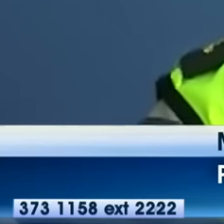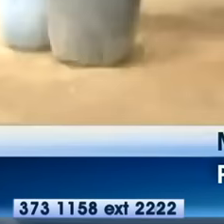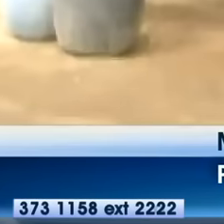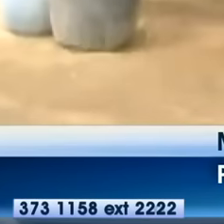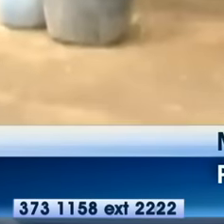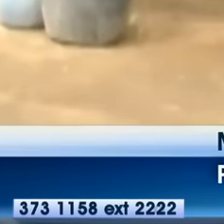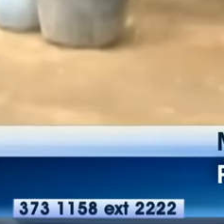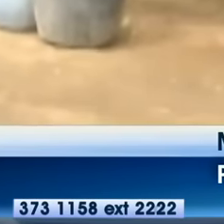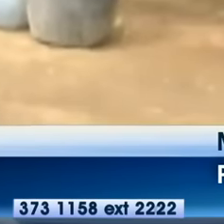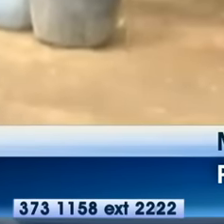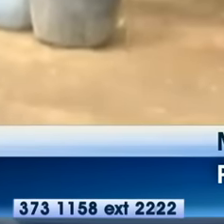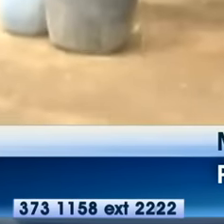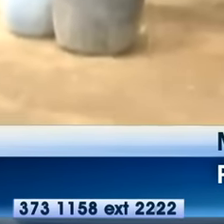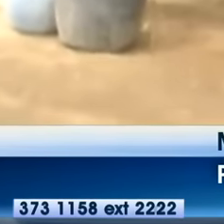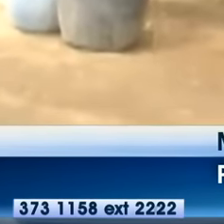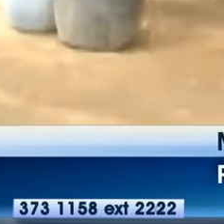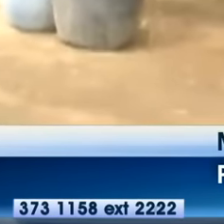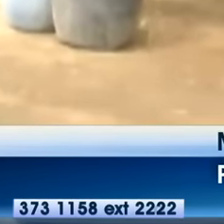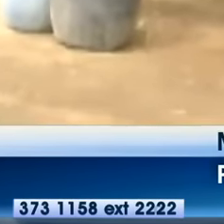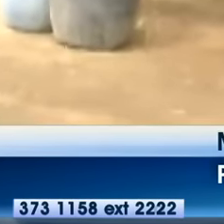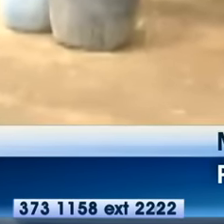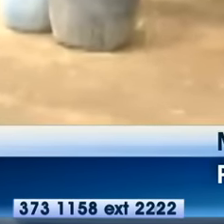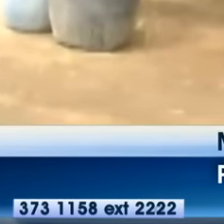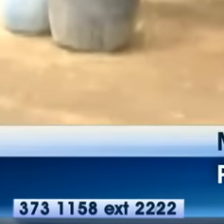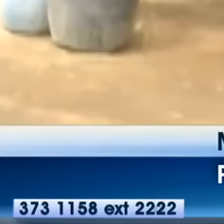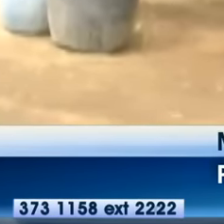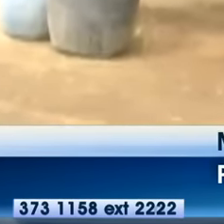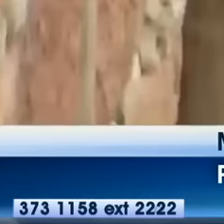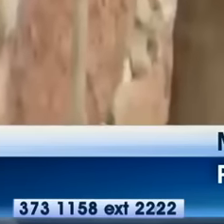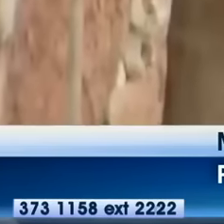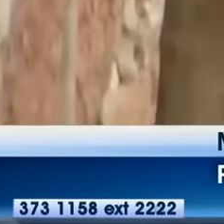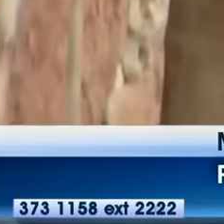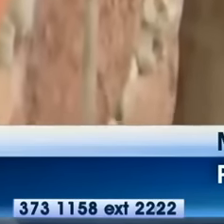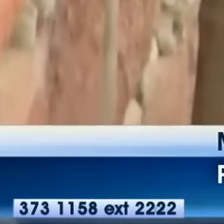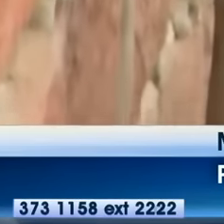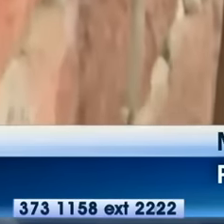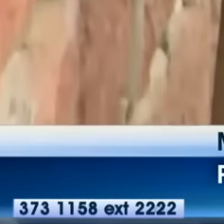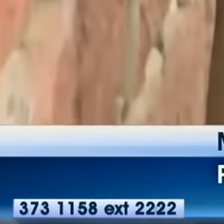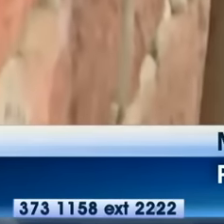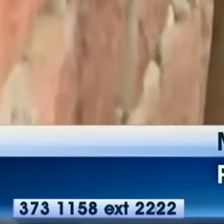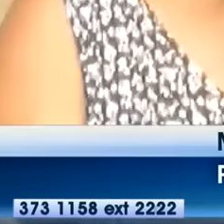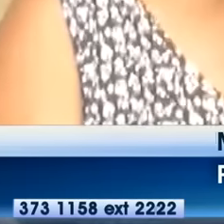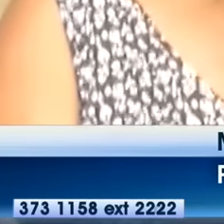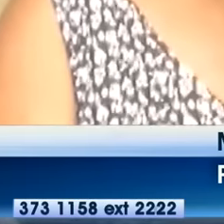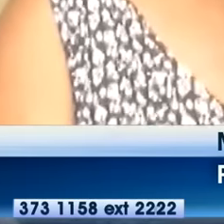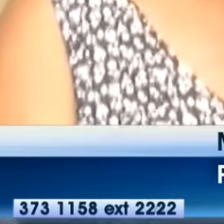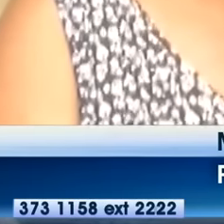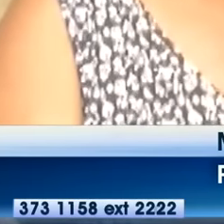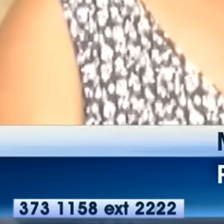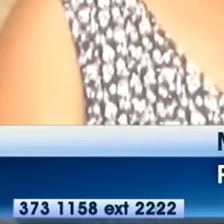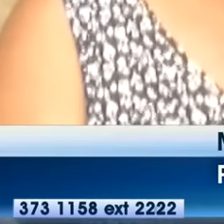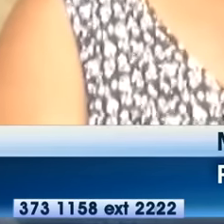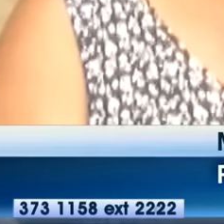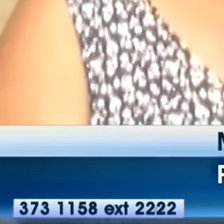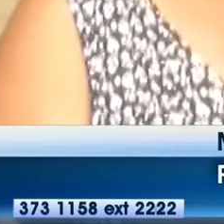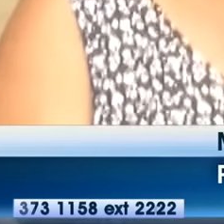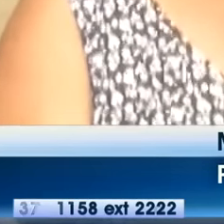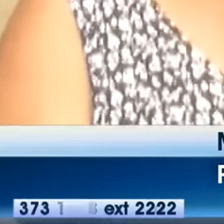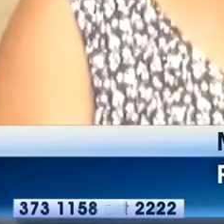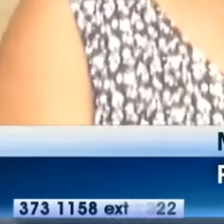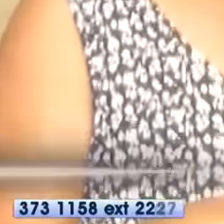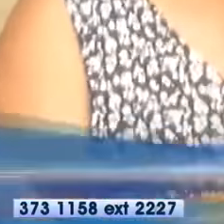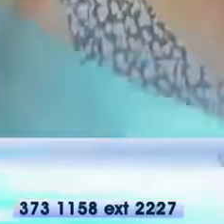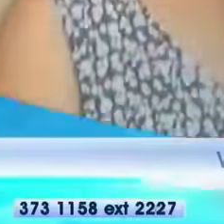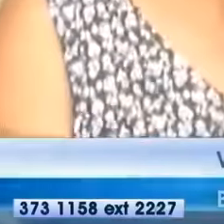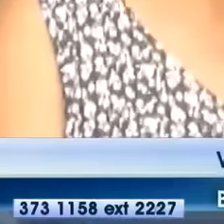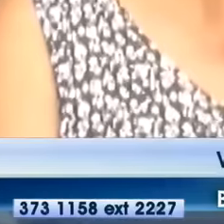Ceballos. Vecinos del lugar esperaban el cuerpo de la fallecida para darle cristiana sepultura. Buena vecina, nunca tuvimos problemas